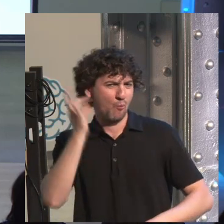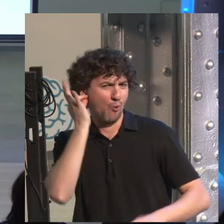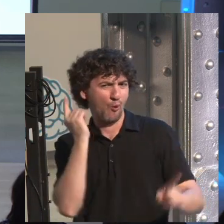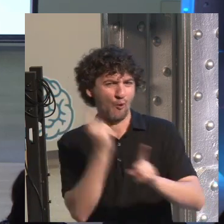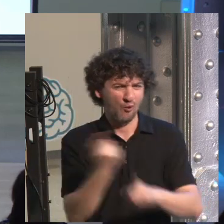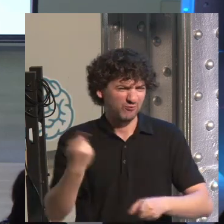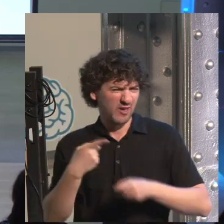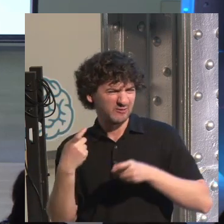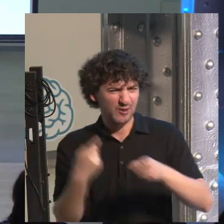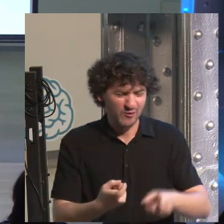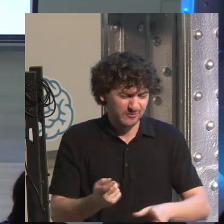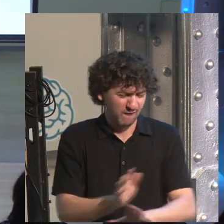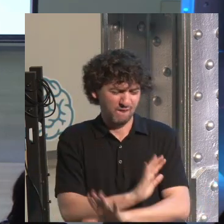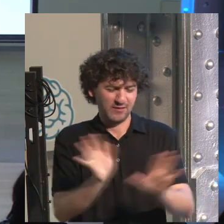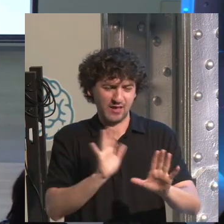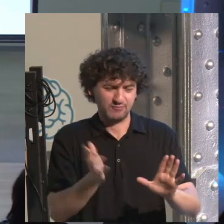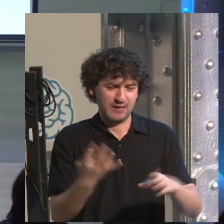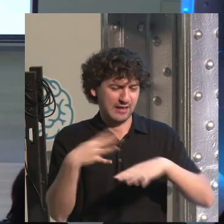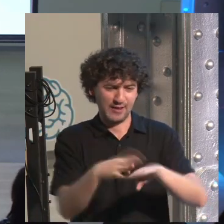terrorista y lo tuvieron que quitar de la red, ¿no?